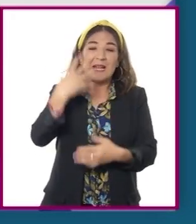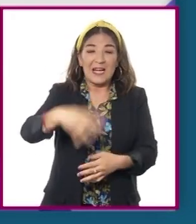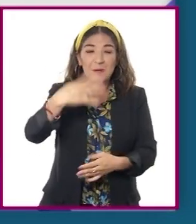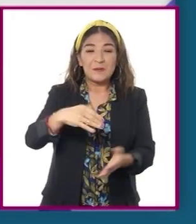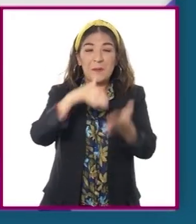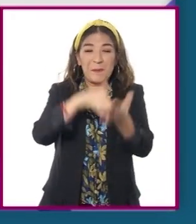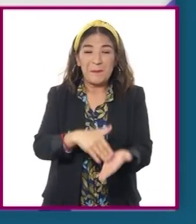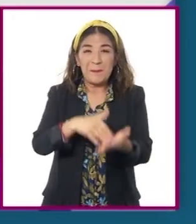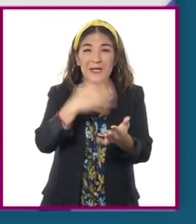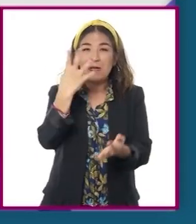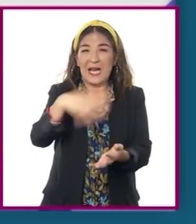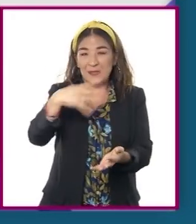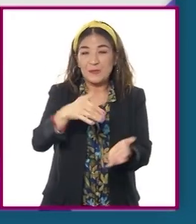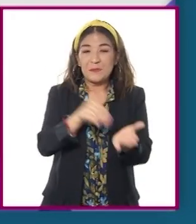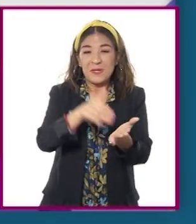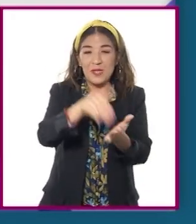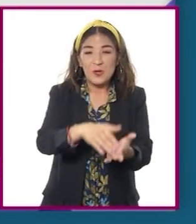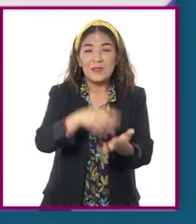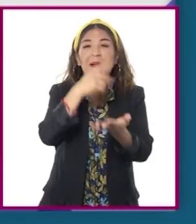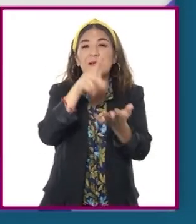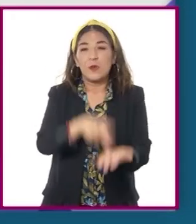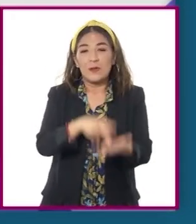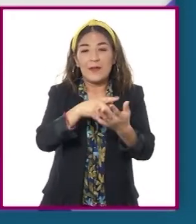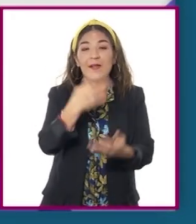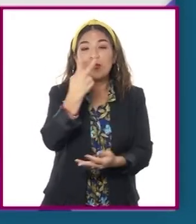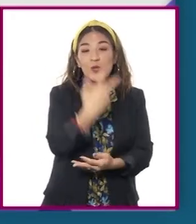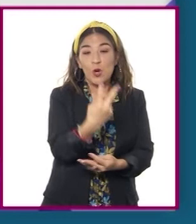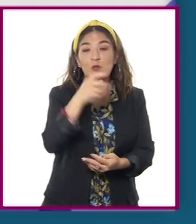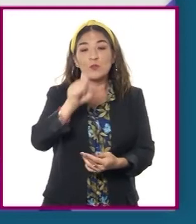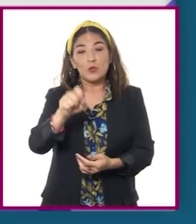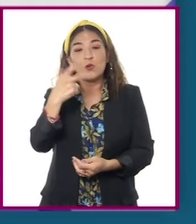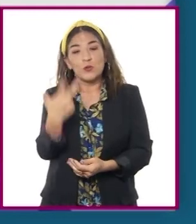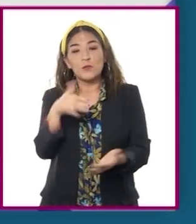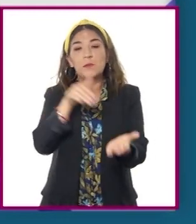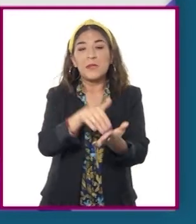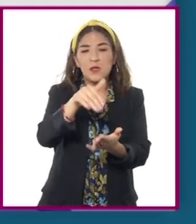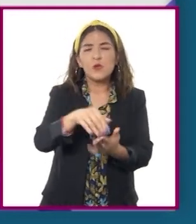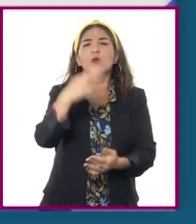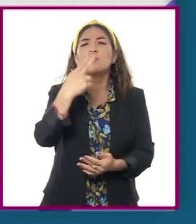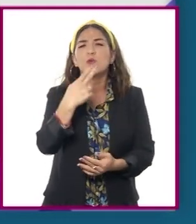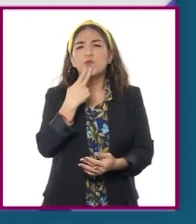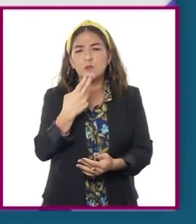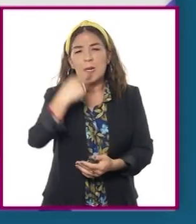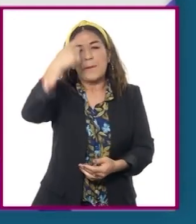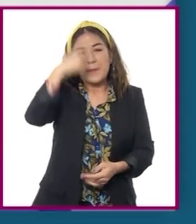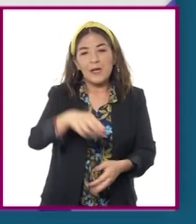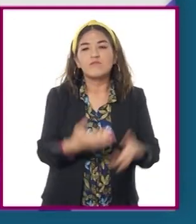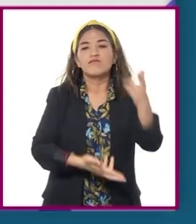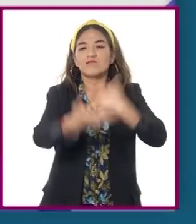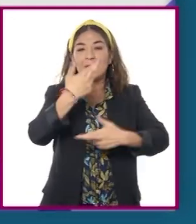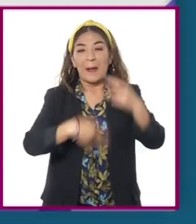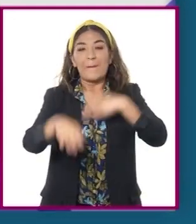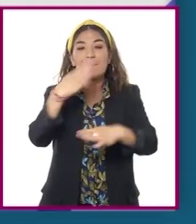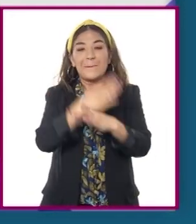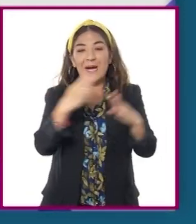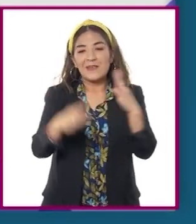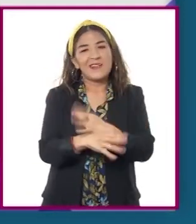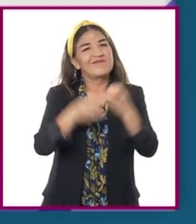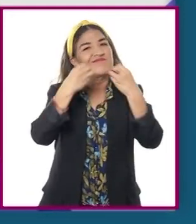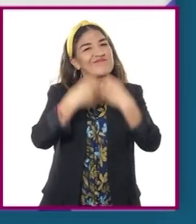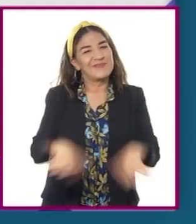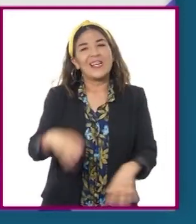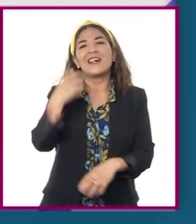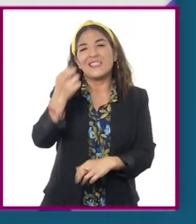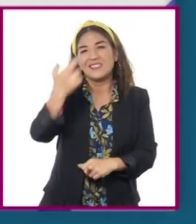que se produjeron en México, 2.8 millones se utilizaron para reponer material perdido por efecto